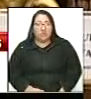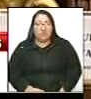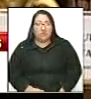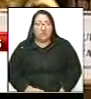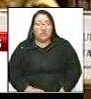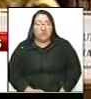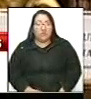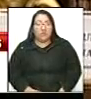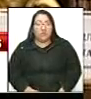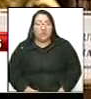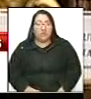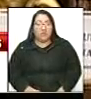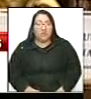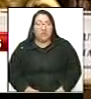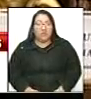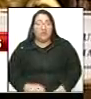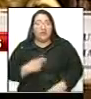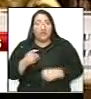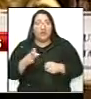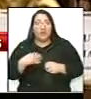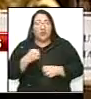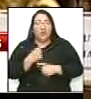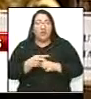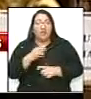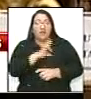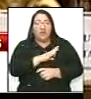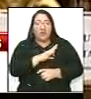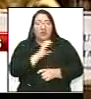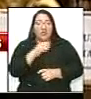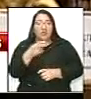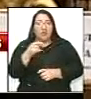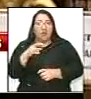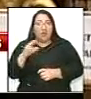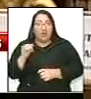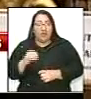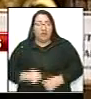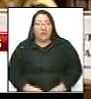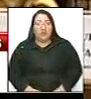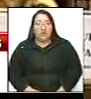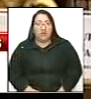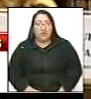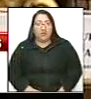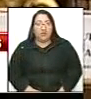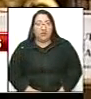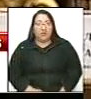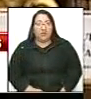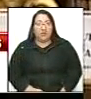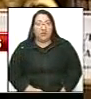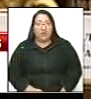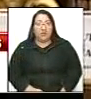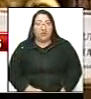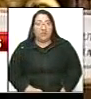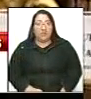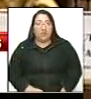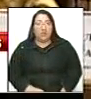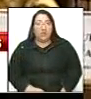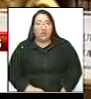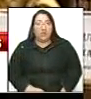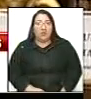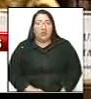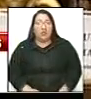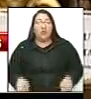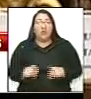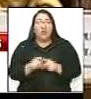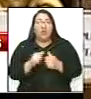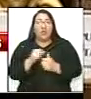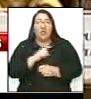encubrimiento real, se declara procedente contra el ex fiscal de la Nación, Pedro Chávarri Vallejos. C. Igualmente declarar procedente la denuncia